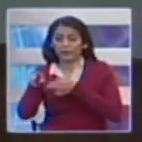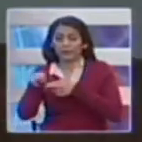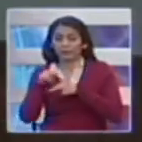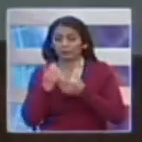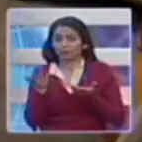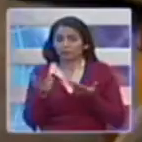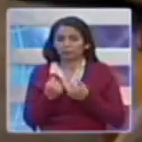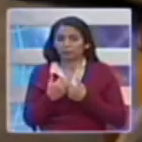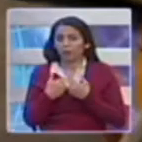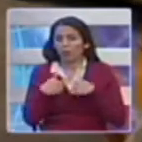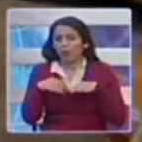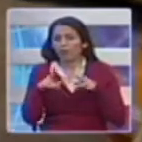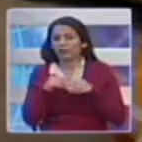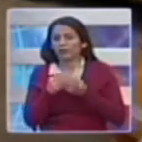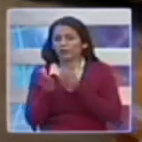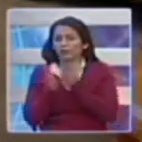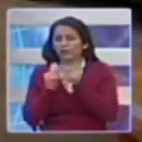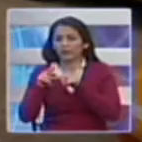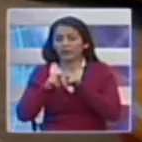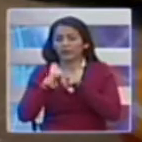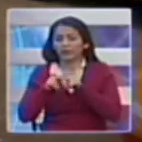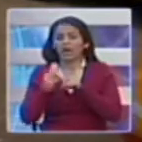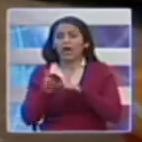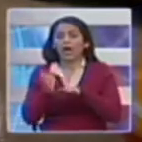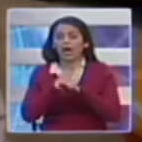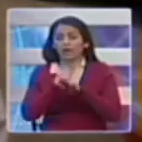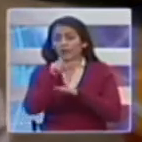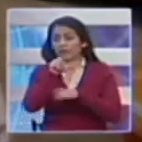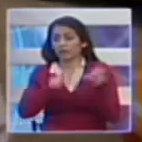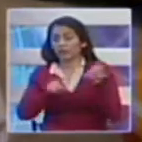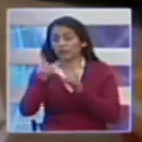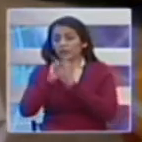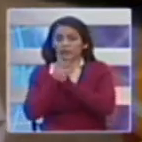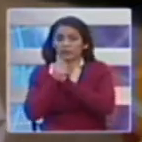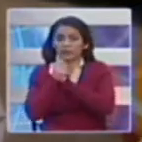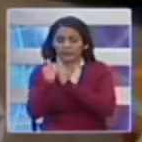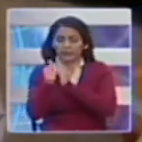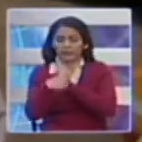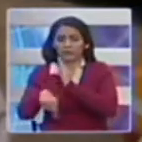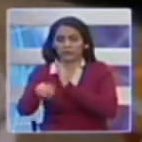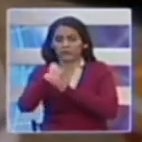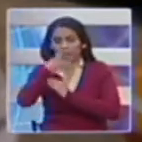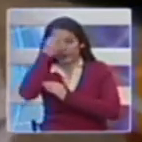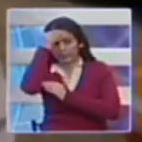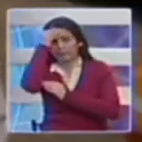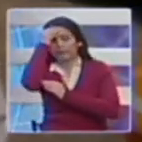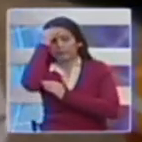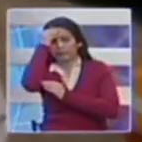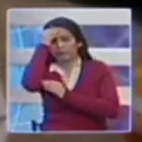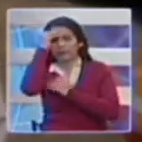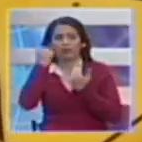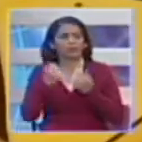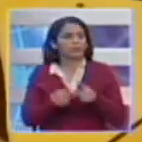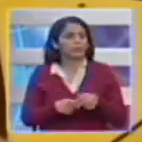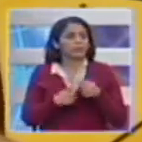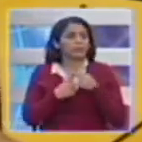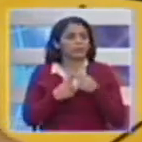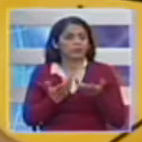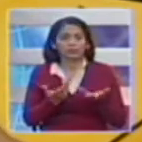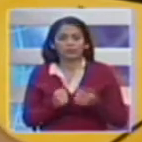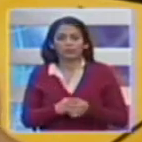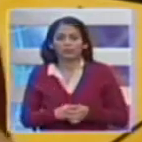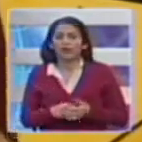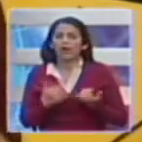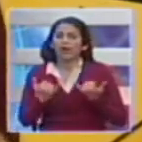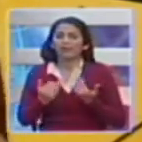recibieron capacitaciones. Con el tiempo, esto va a dar resultado, ¿no? No por el momento, porque estamos recién comenzando en esto. No, está muy